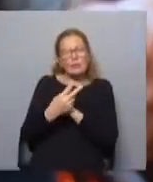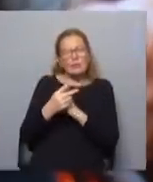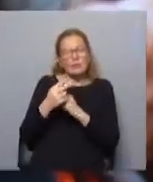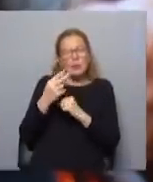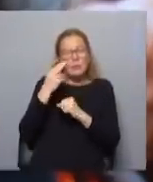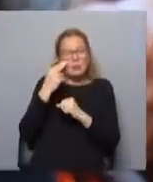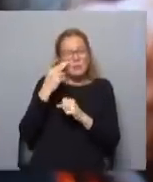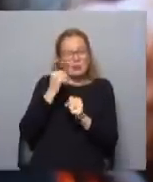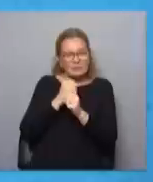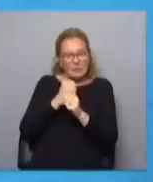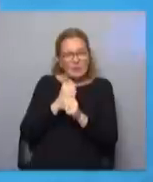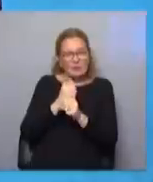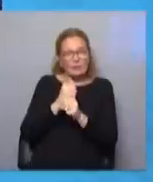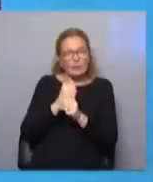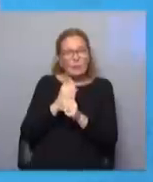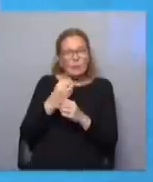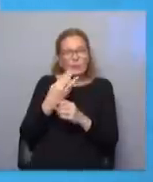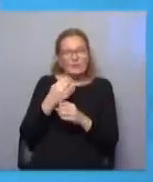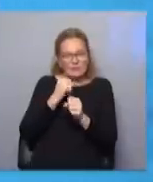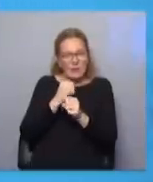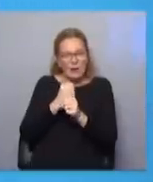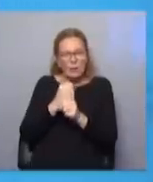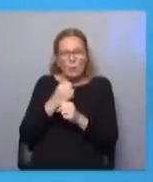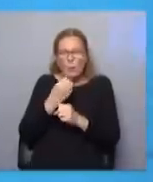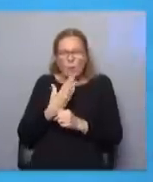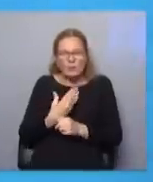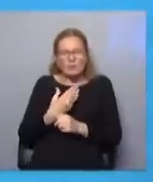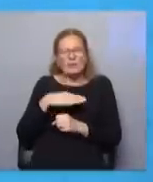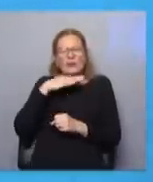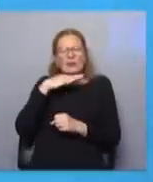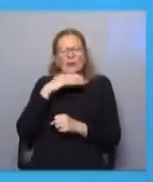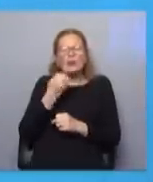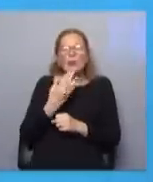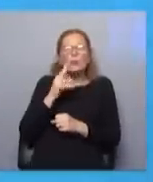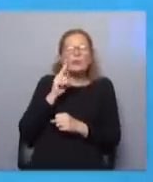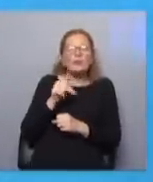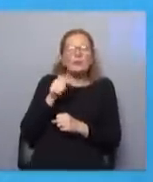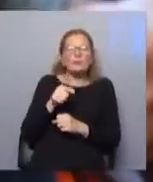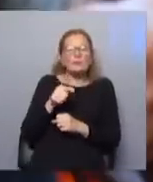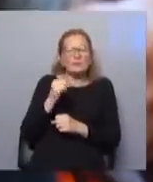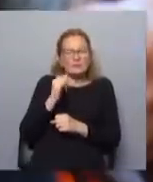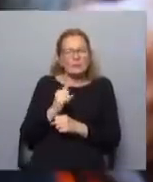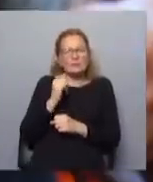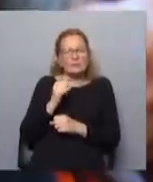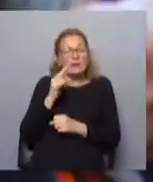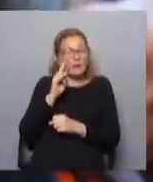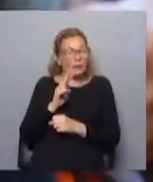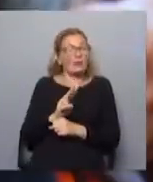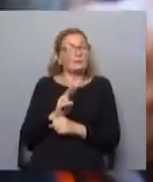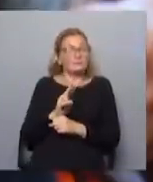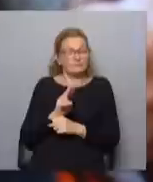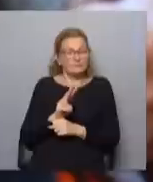problemas del empleo imaginad a la calidad de empleo desde canelones cómo se de eso se ve se ve